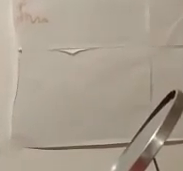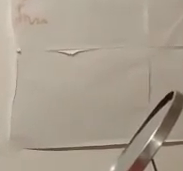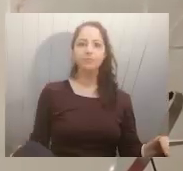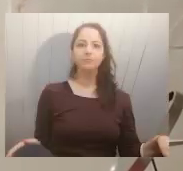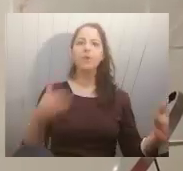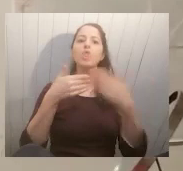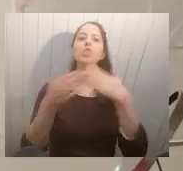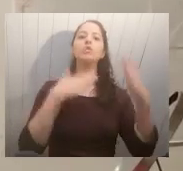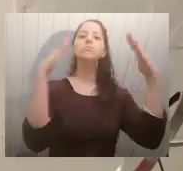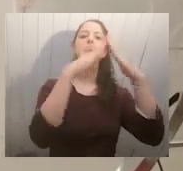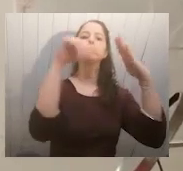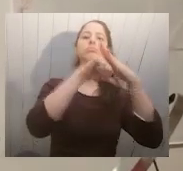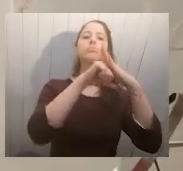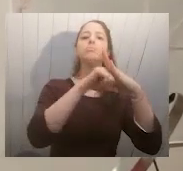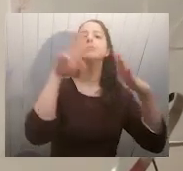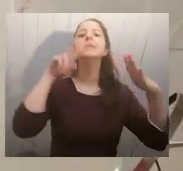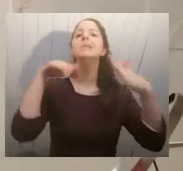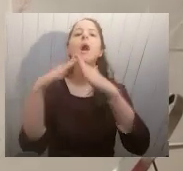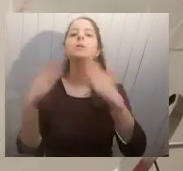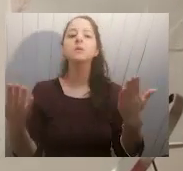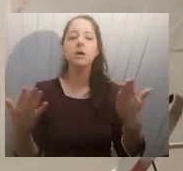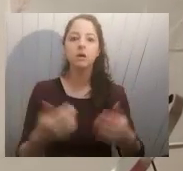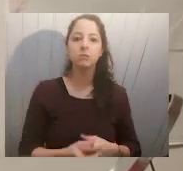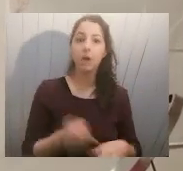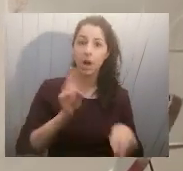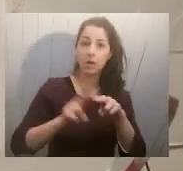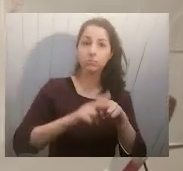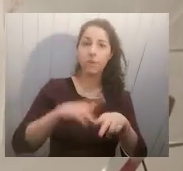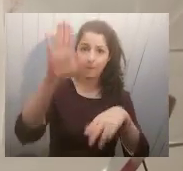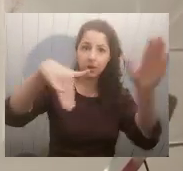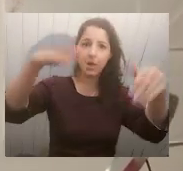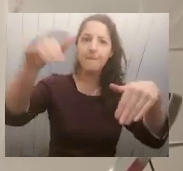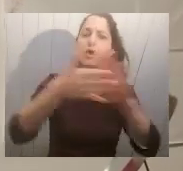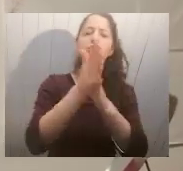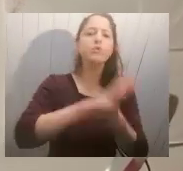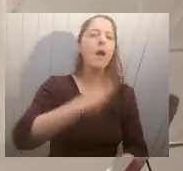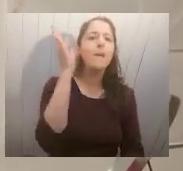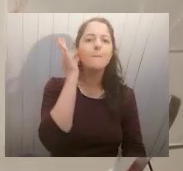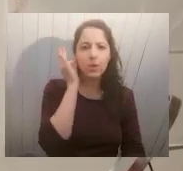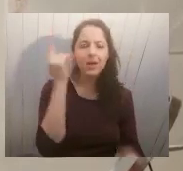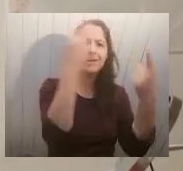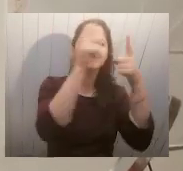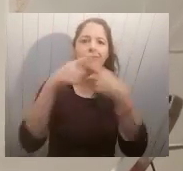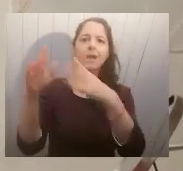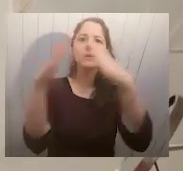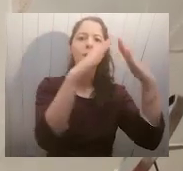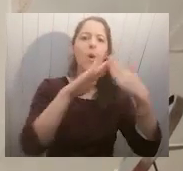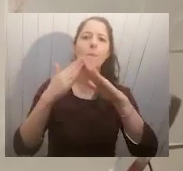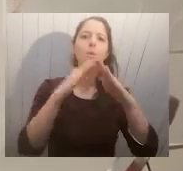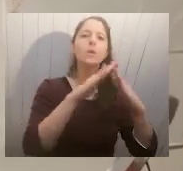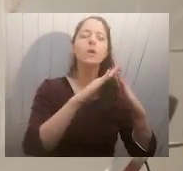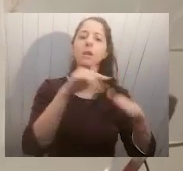hacen cuarentena las dueñas de casa sin casa? Hacemos un llamado a todas las mujeres y disidencias pobladoras a organizar